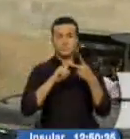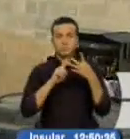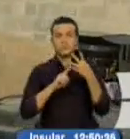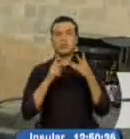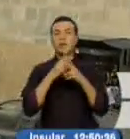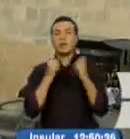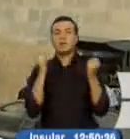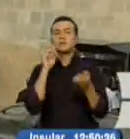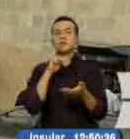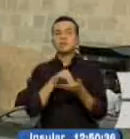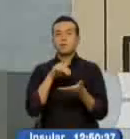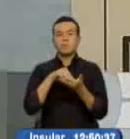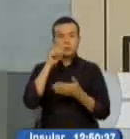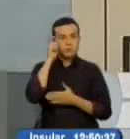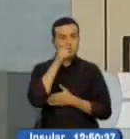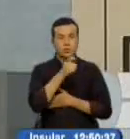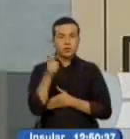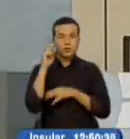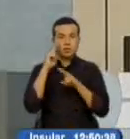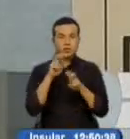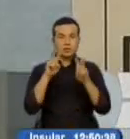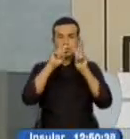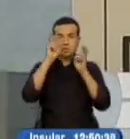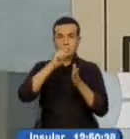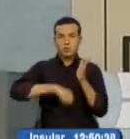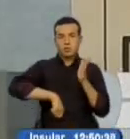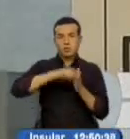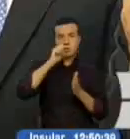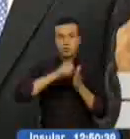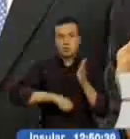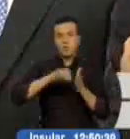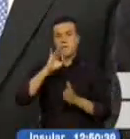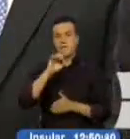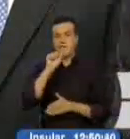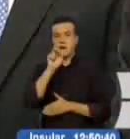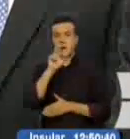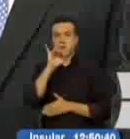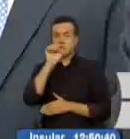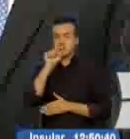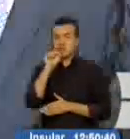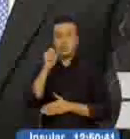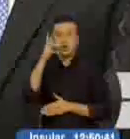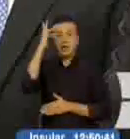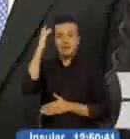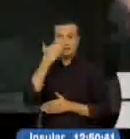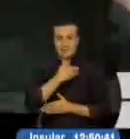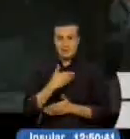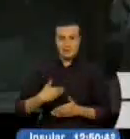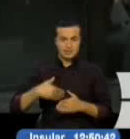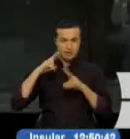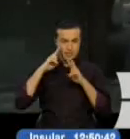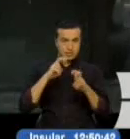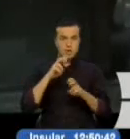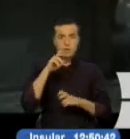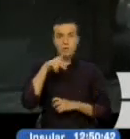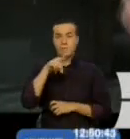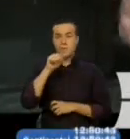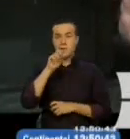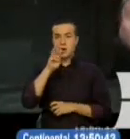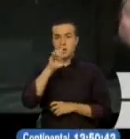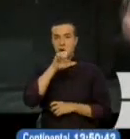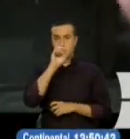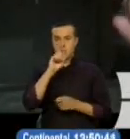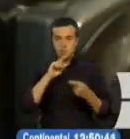ex integrantes de la veeduría que investigó los contratos de Fabricio Correa con el Estado durante el anterior gobierno, Pablo Chamber y